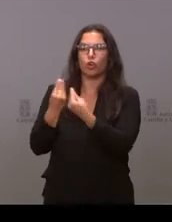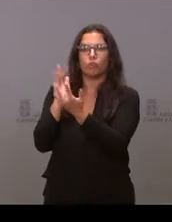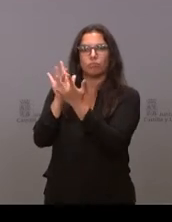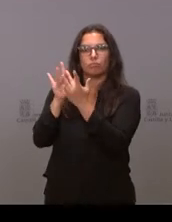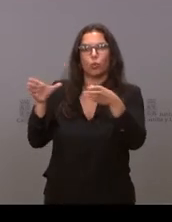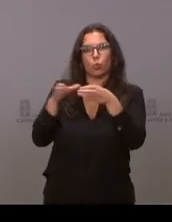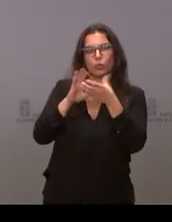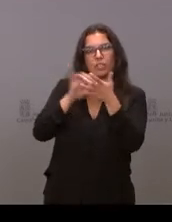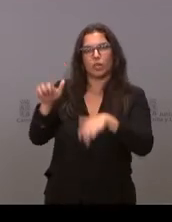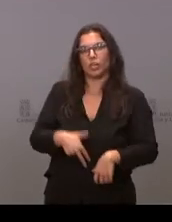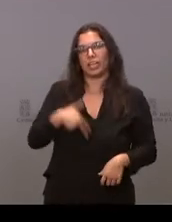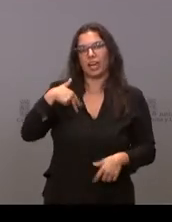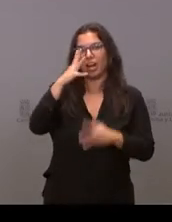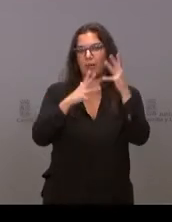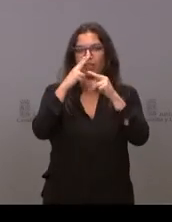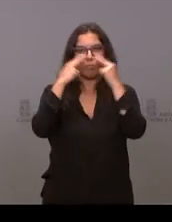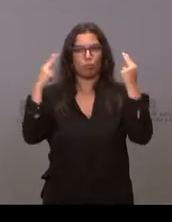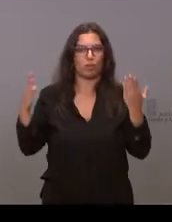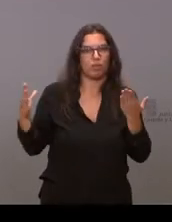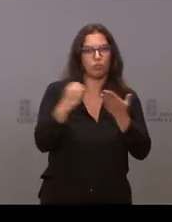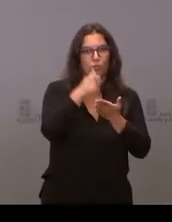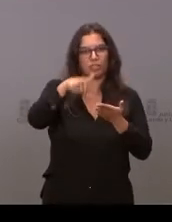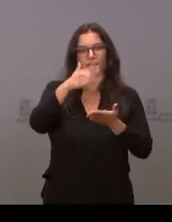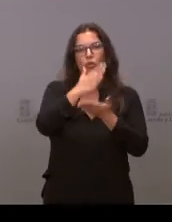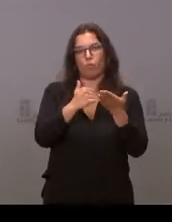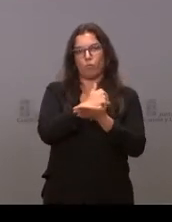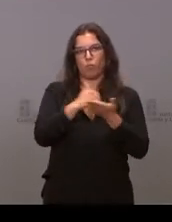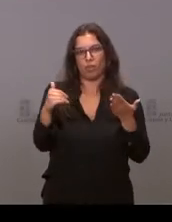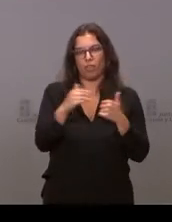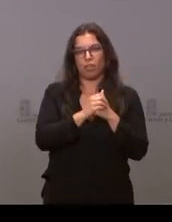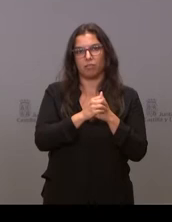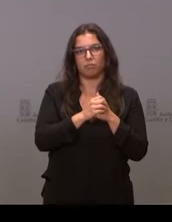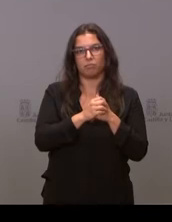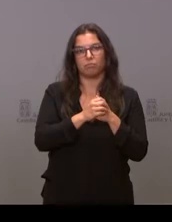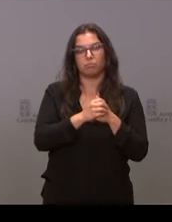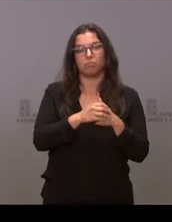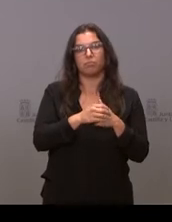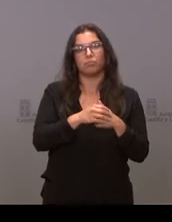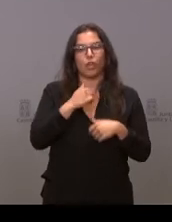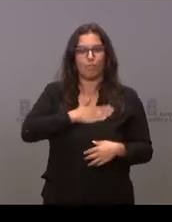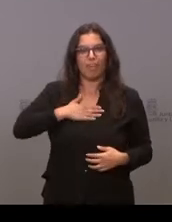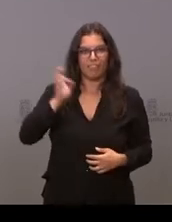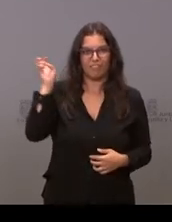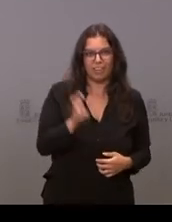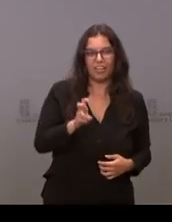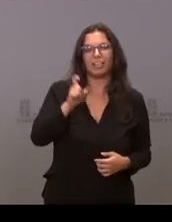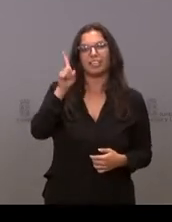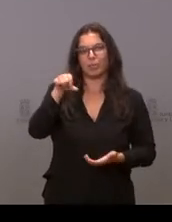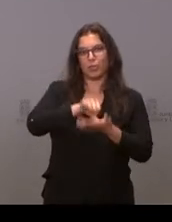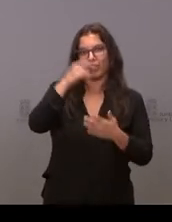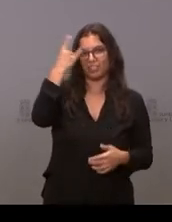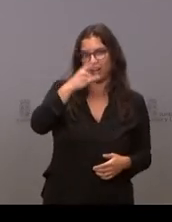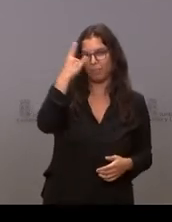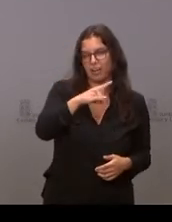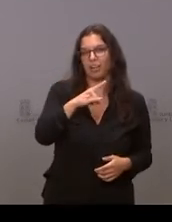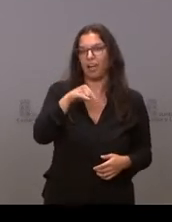León y con el conjunto de las administraciones públicas de esta comunidad autónoma, en la cual hoy me complazco en estar, y también en Salamanca, en